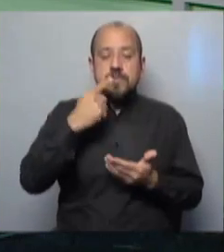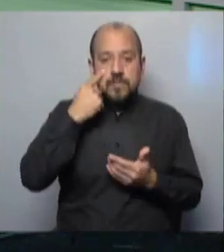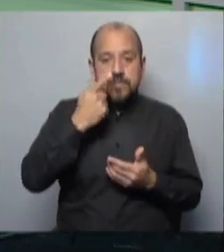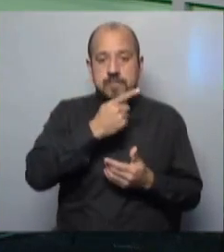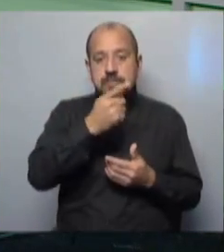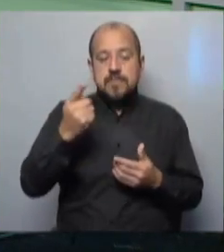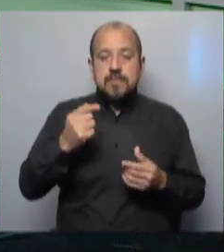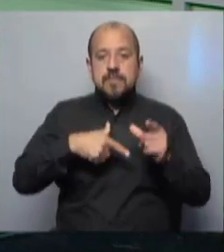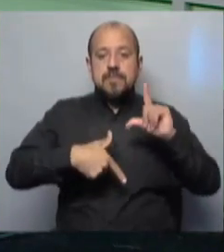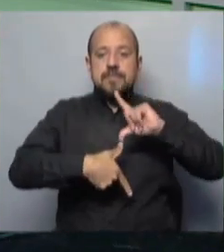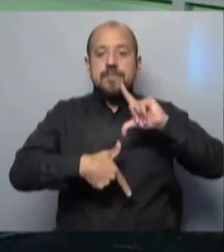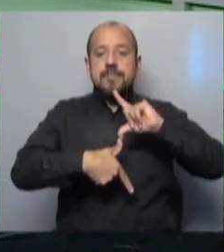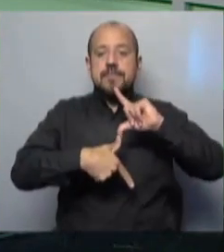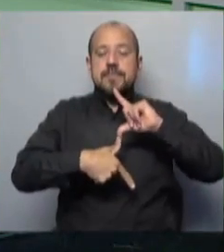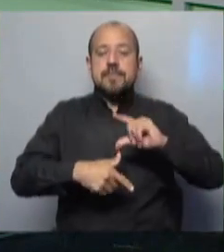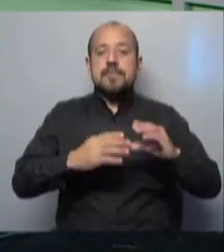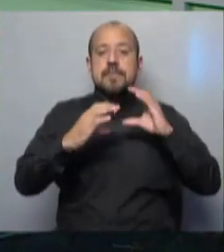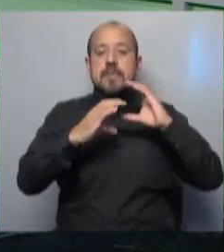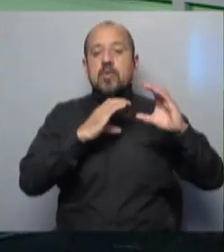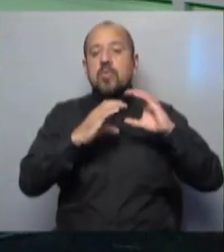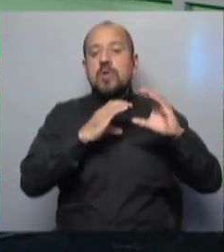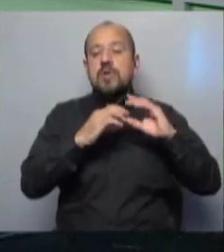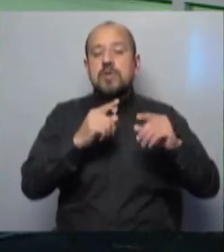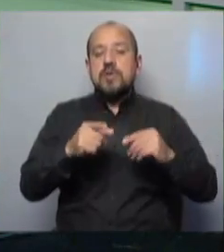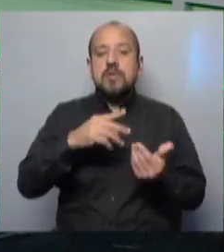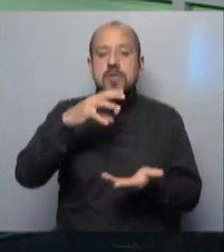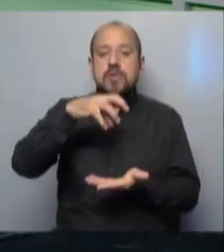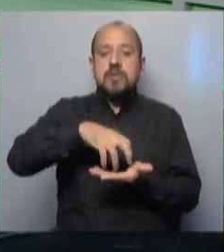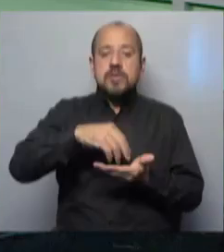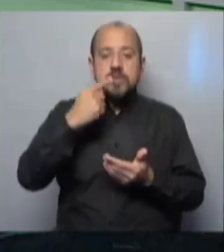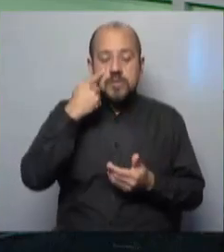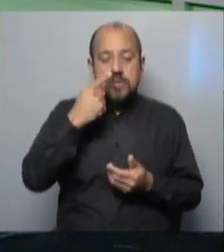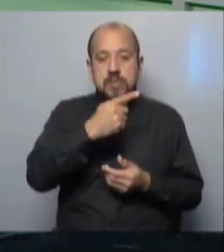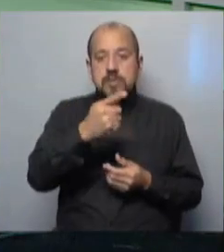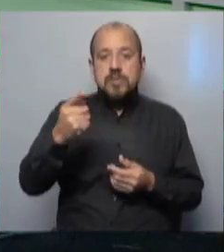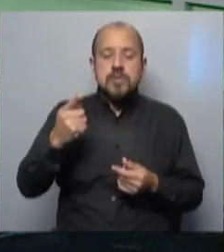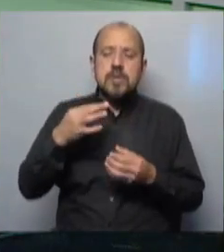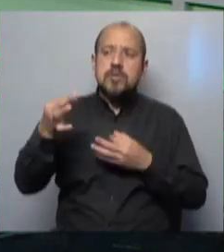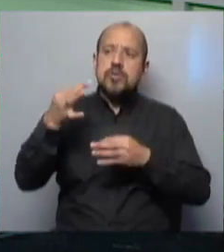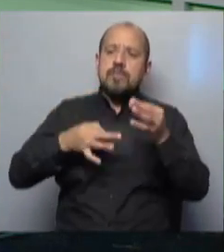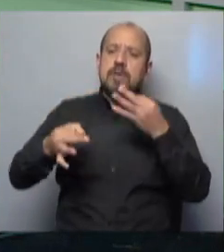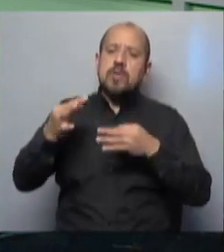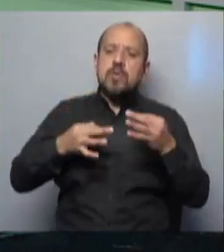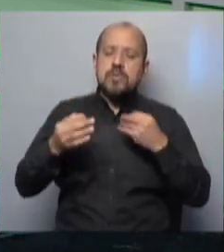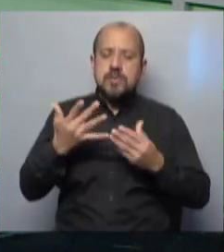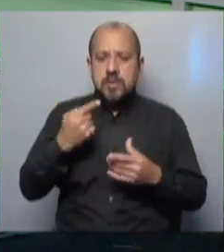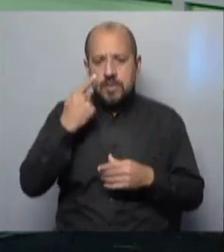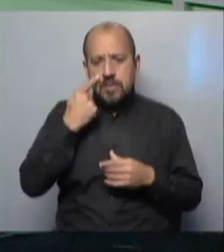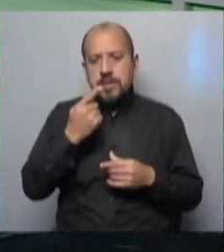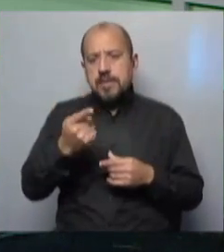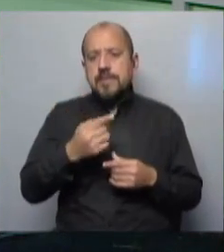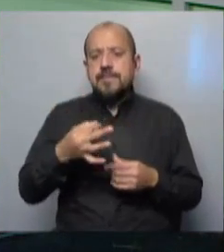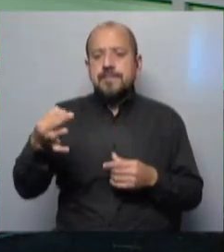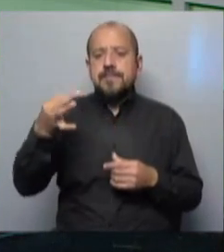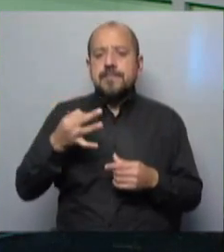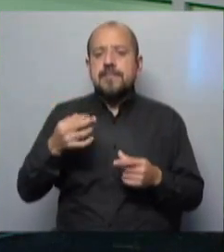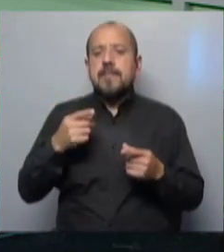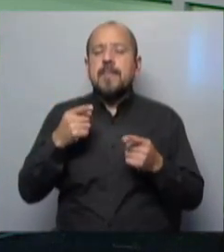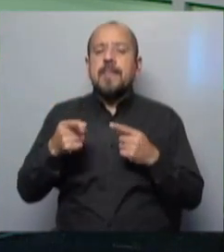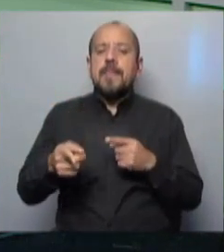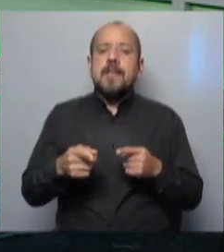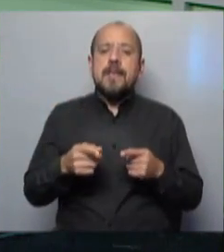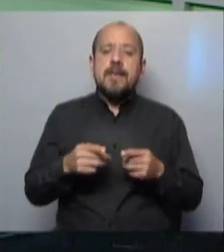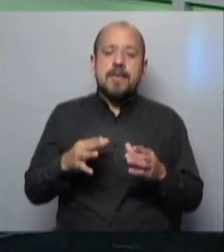de regulación medios y convergencia observa com y que lo que nos explicó de alguna manera y vamos a escuchar ahora sus palabras en un primer fragmento